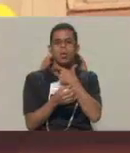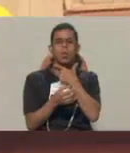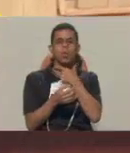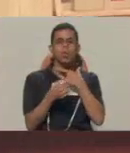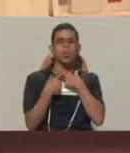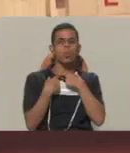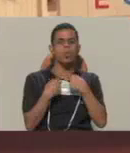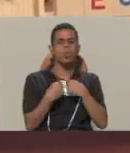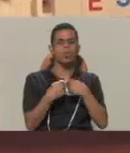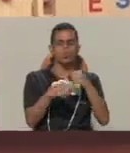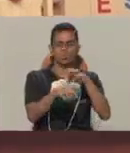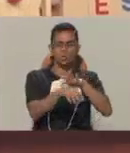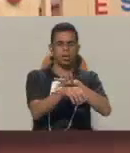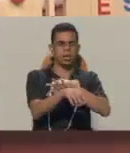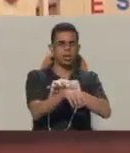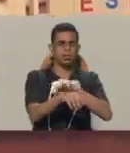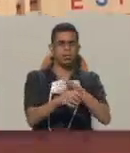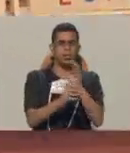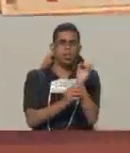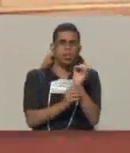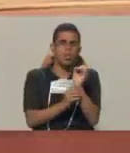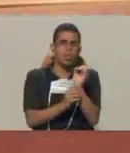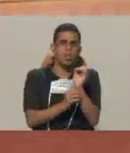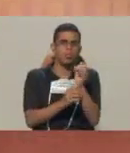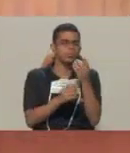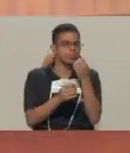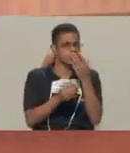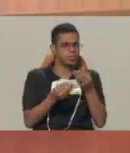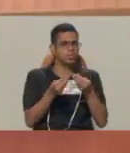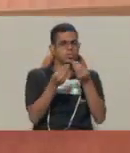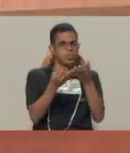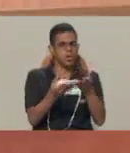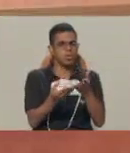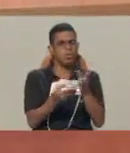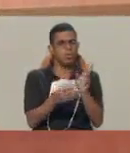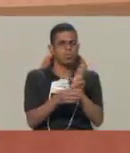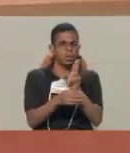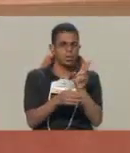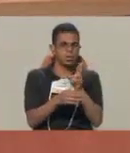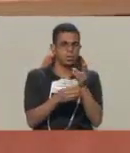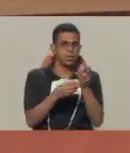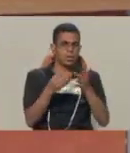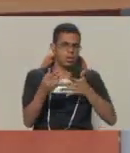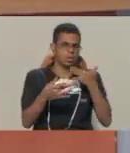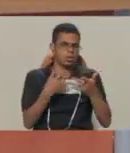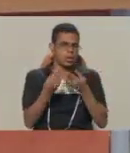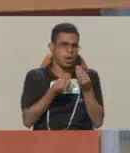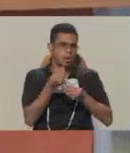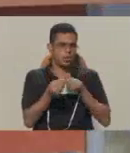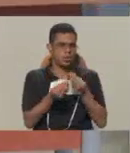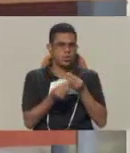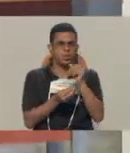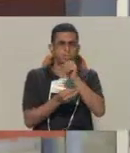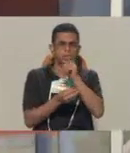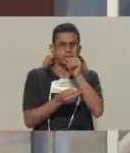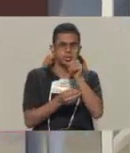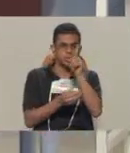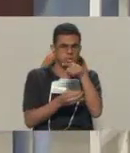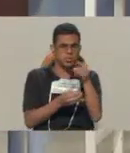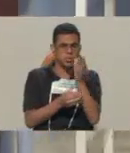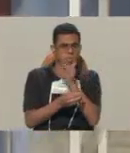vamos a utilizar, podemos utilizar pastas, ¿verdad? Fíjense, para que los niños hagan este